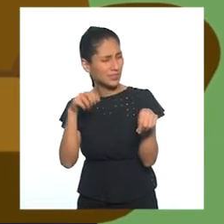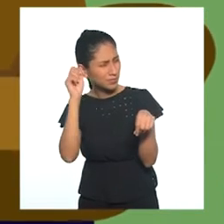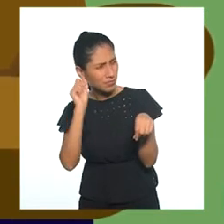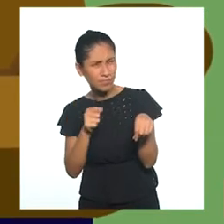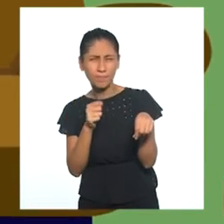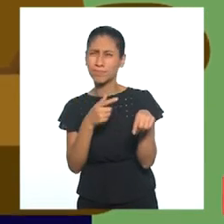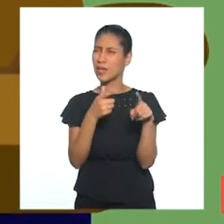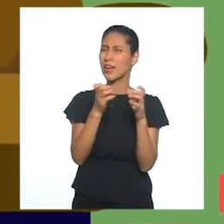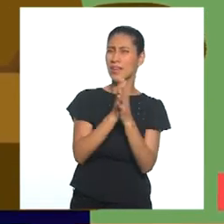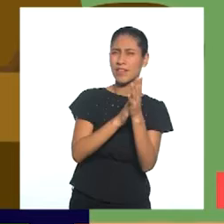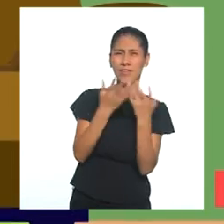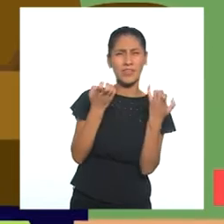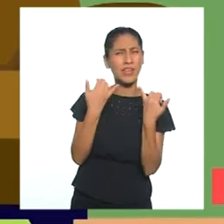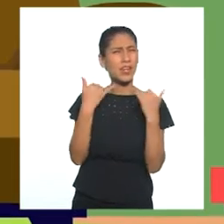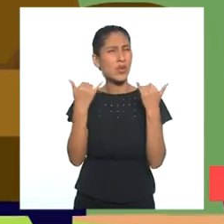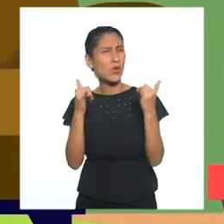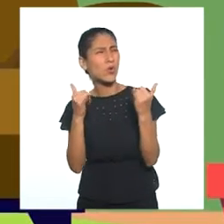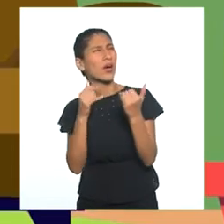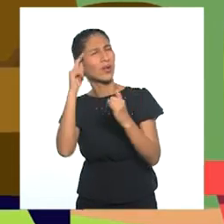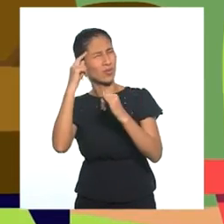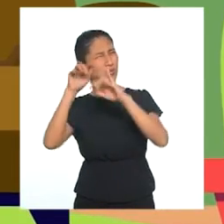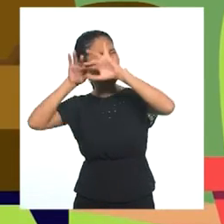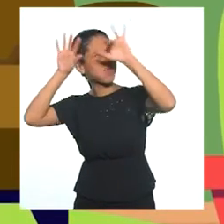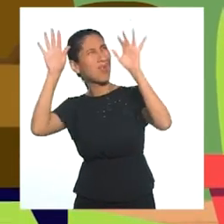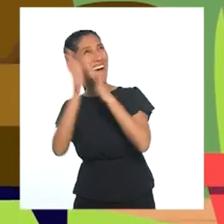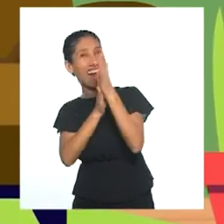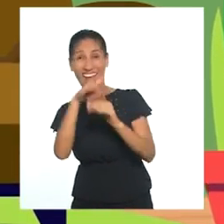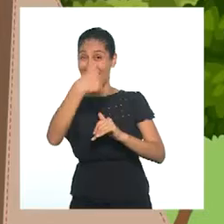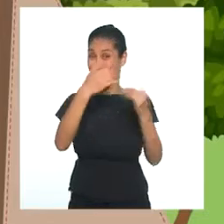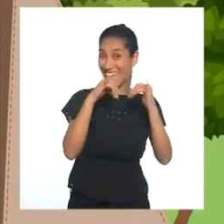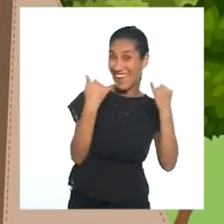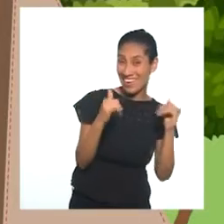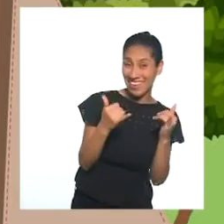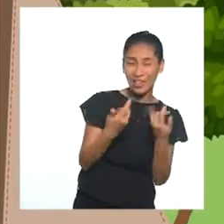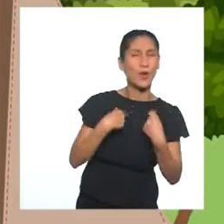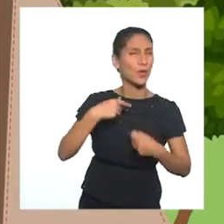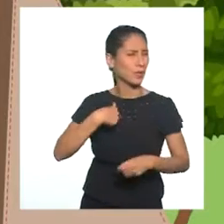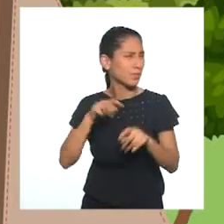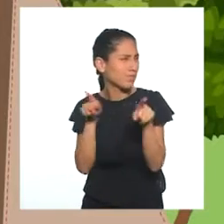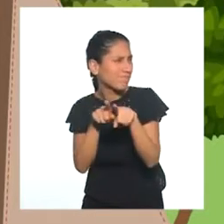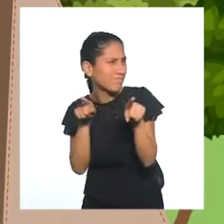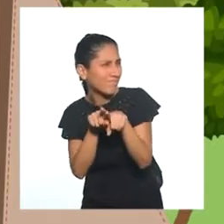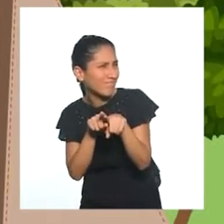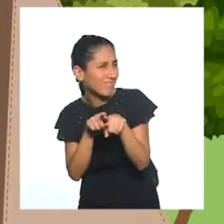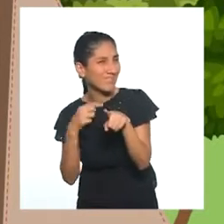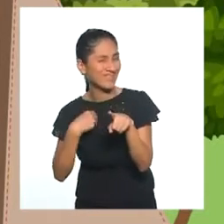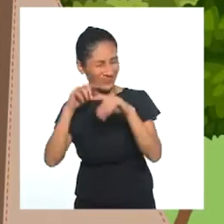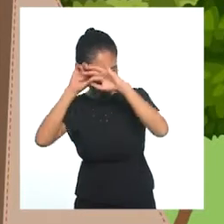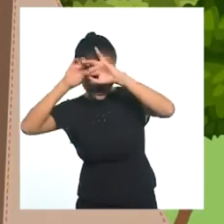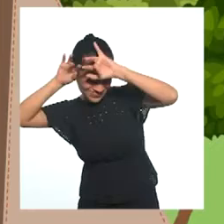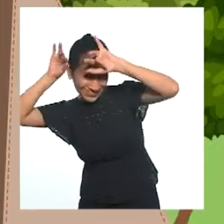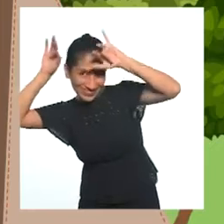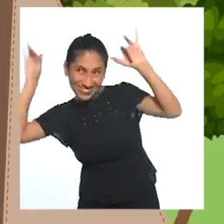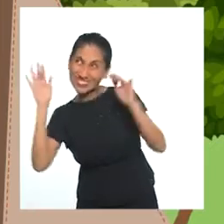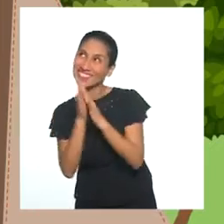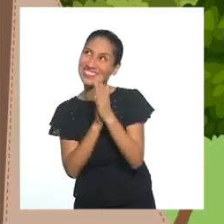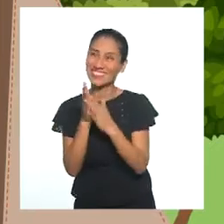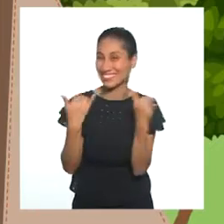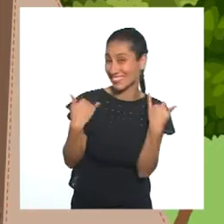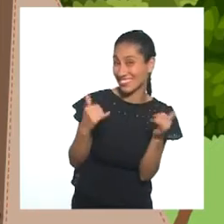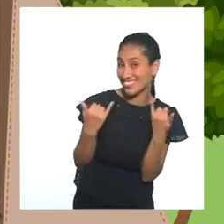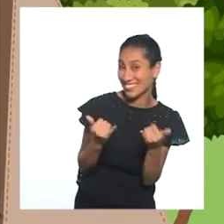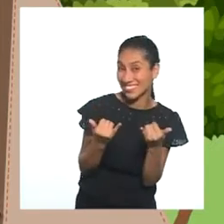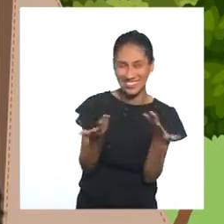Siempre se inventa juegos usando su imaginación. Oigan, yo también uso mi imaginación para jugar.